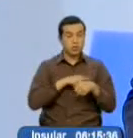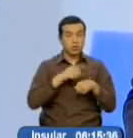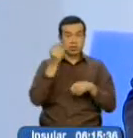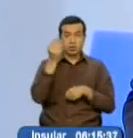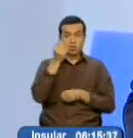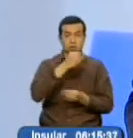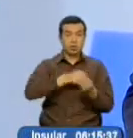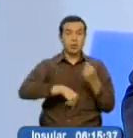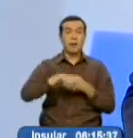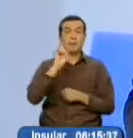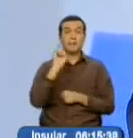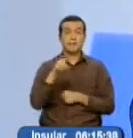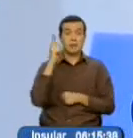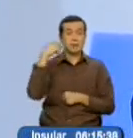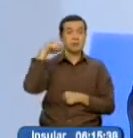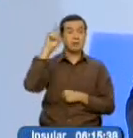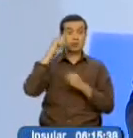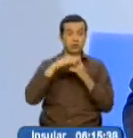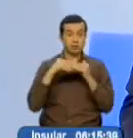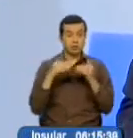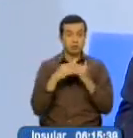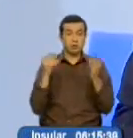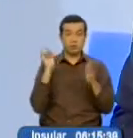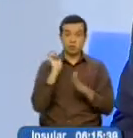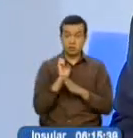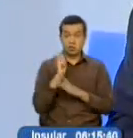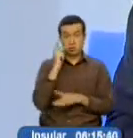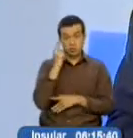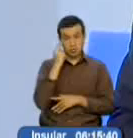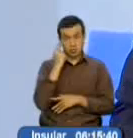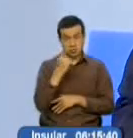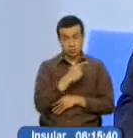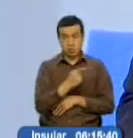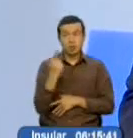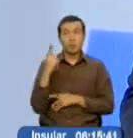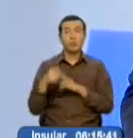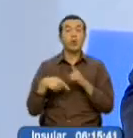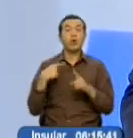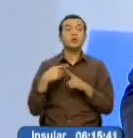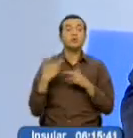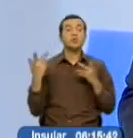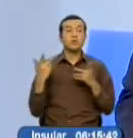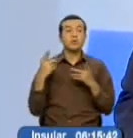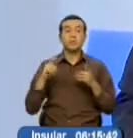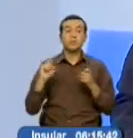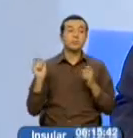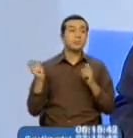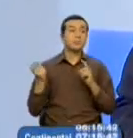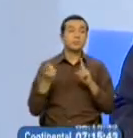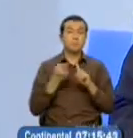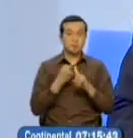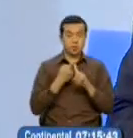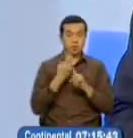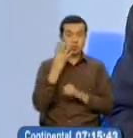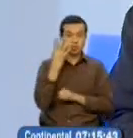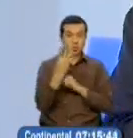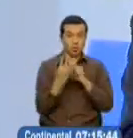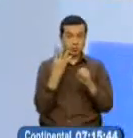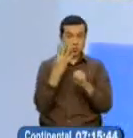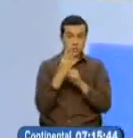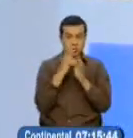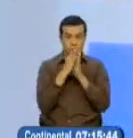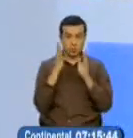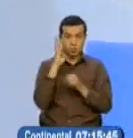inversión de 1.000 millones de dólares que el Ecuador podrá ver esto en los primeros 4 años. En